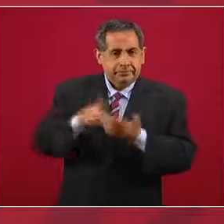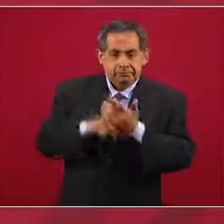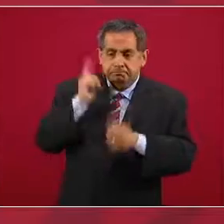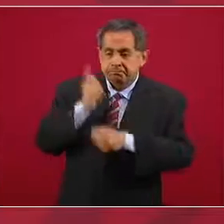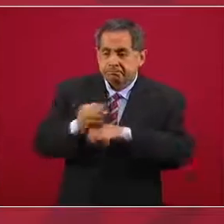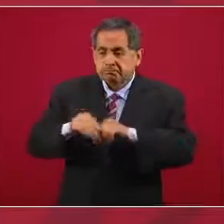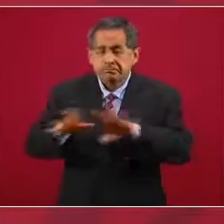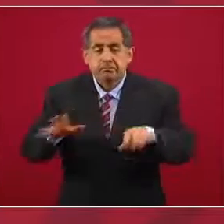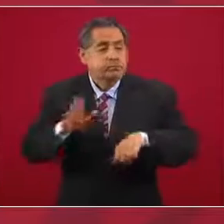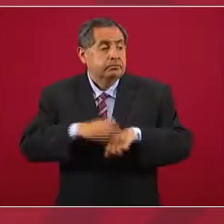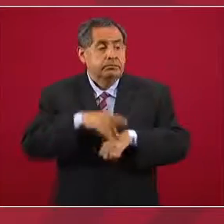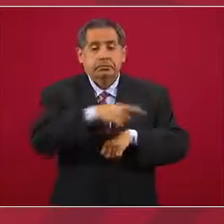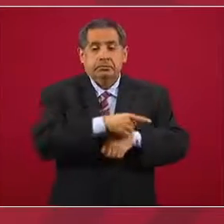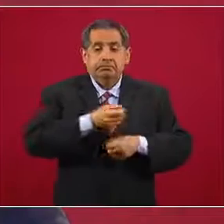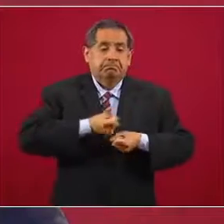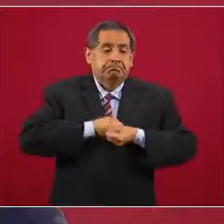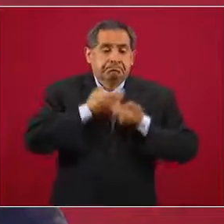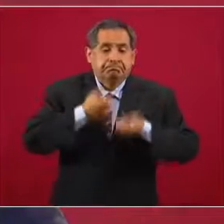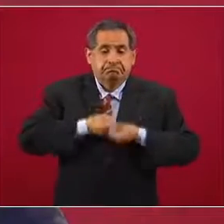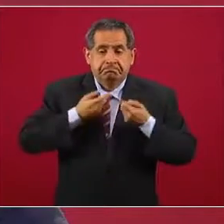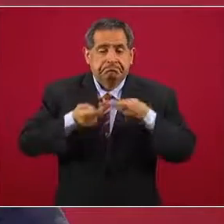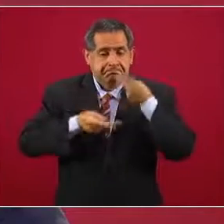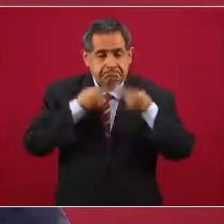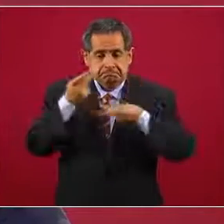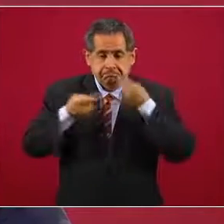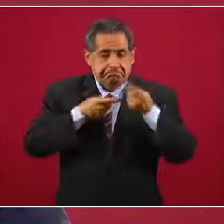ahí declaró